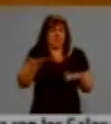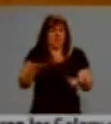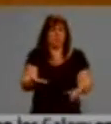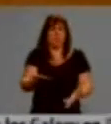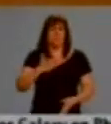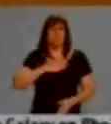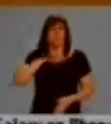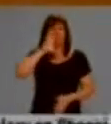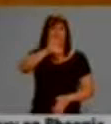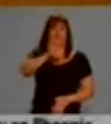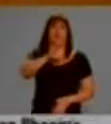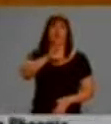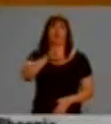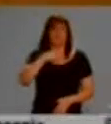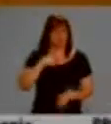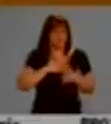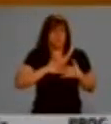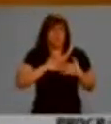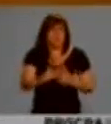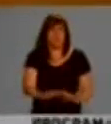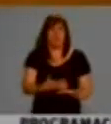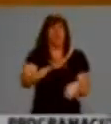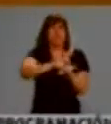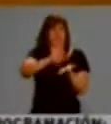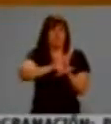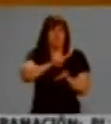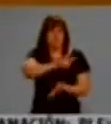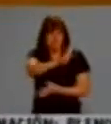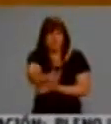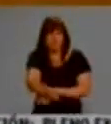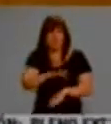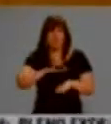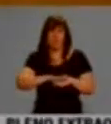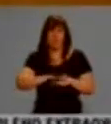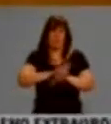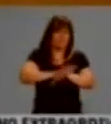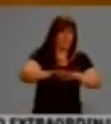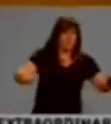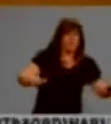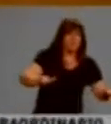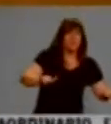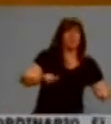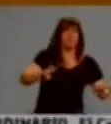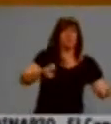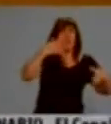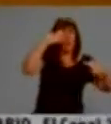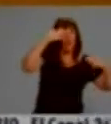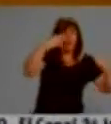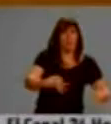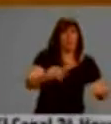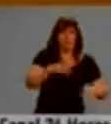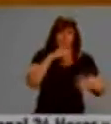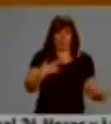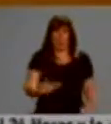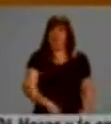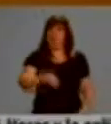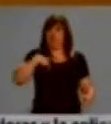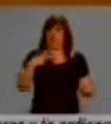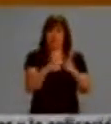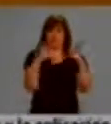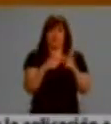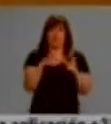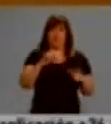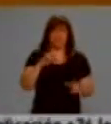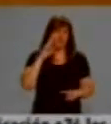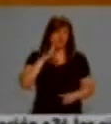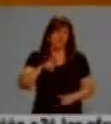comunidad, que lo hacen con voluntad de servicio. ¿Sirve eso para amortiguar esa convicción que existe generalizada en la sociedad de